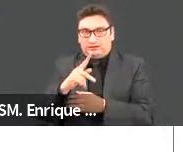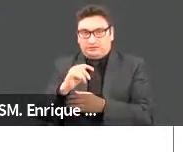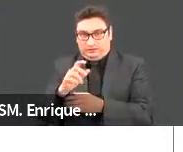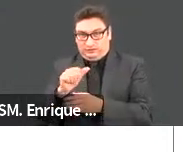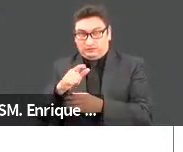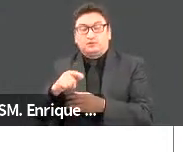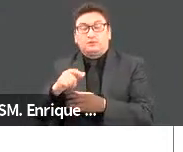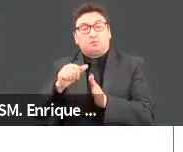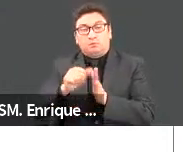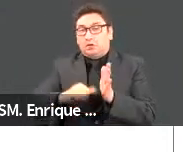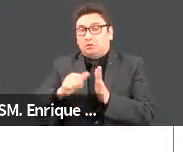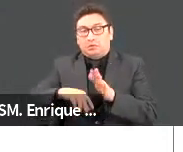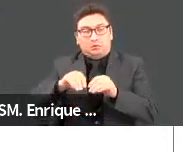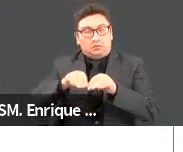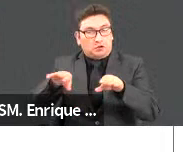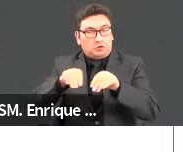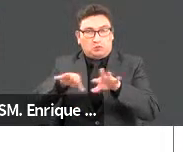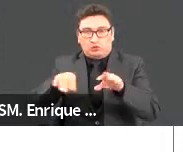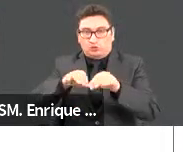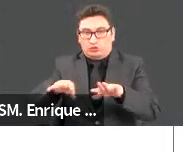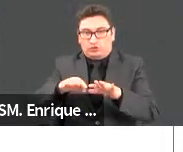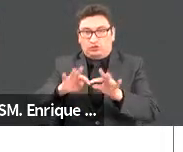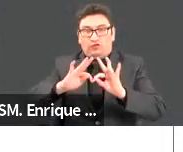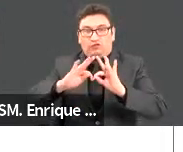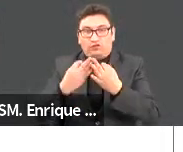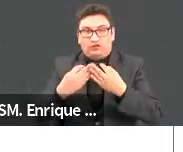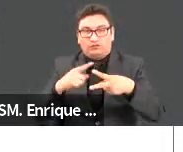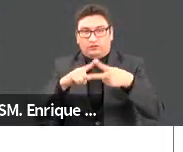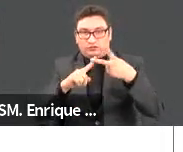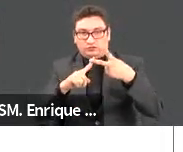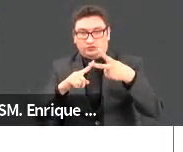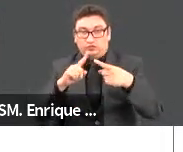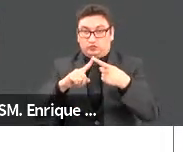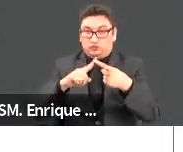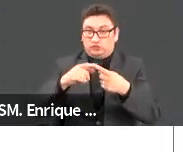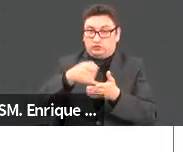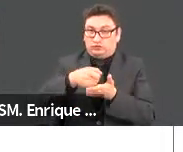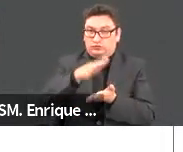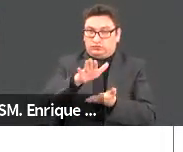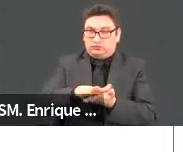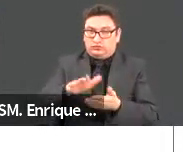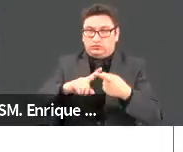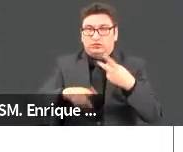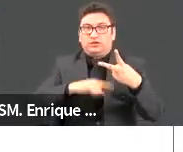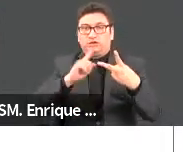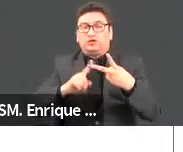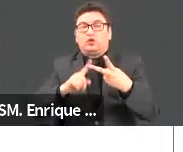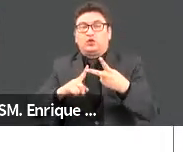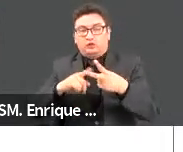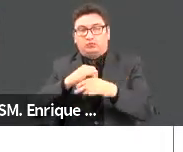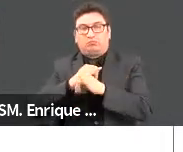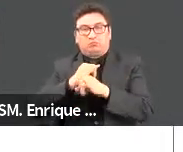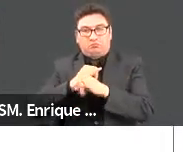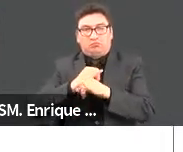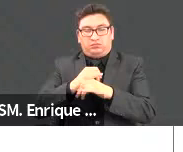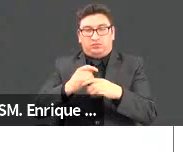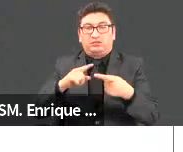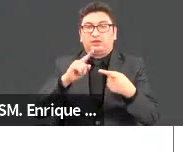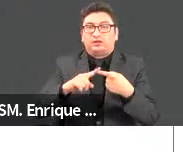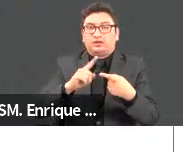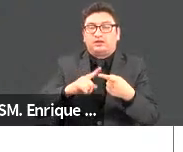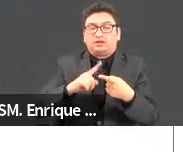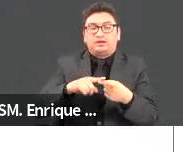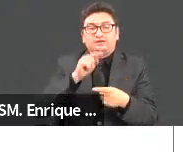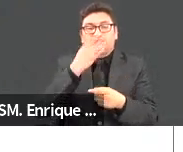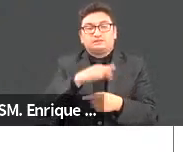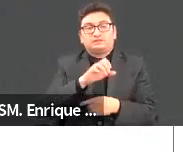publicación mensual en dos versiones, impresa y electrónica, que va a recopilar todo lo publicado en el